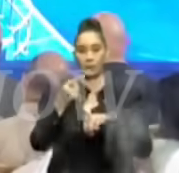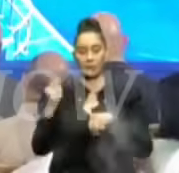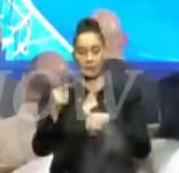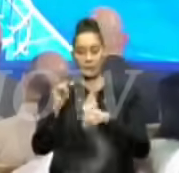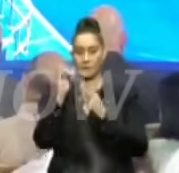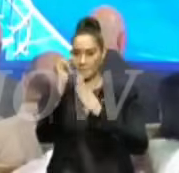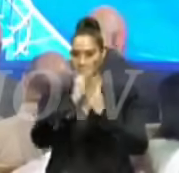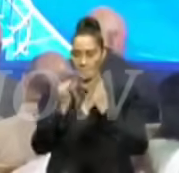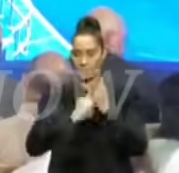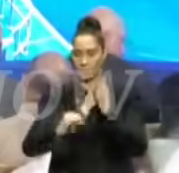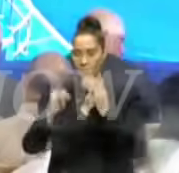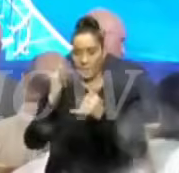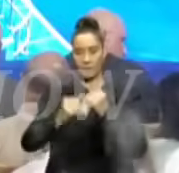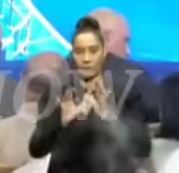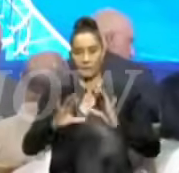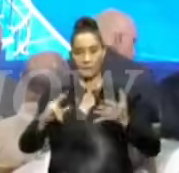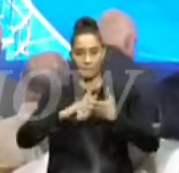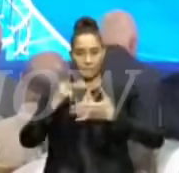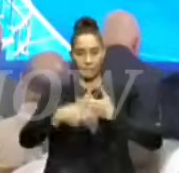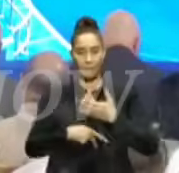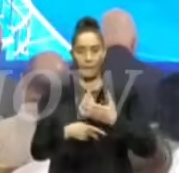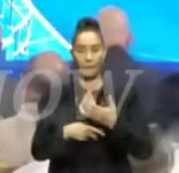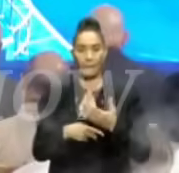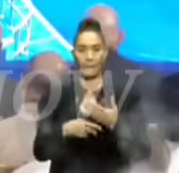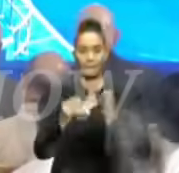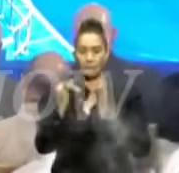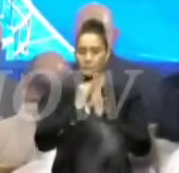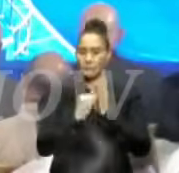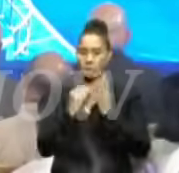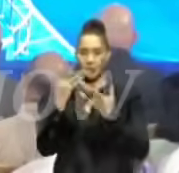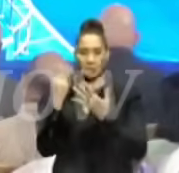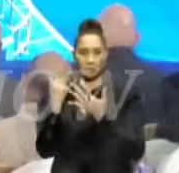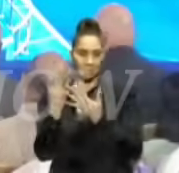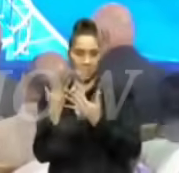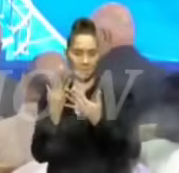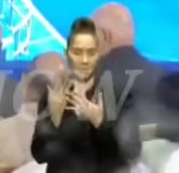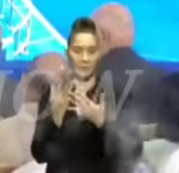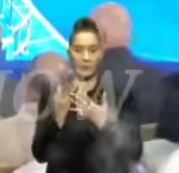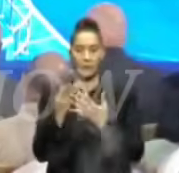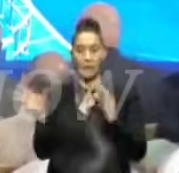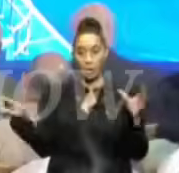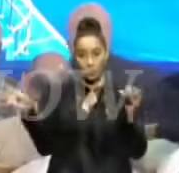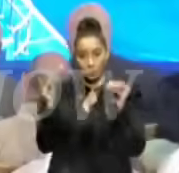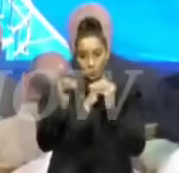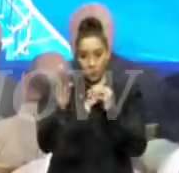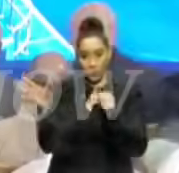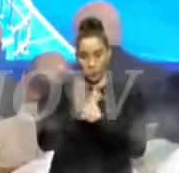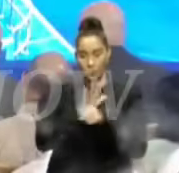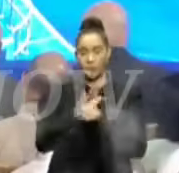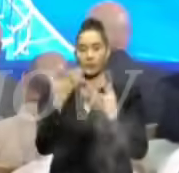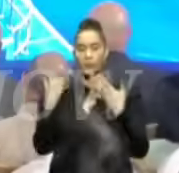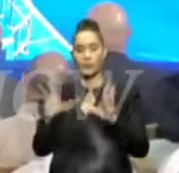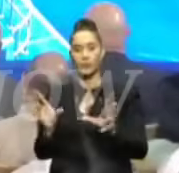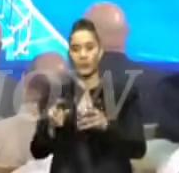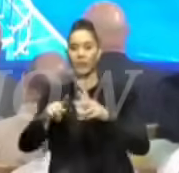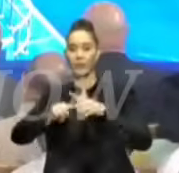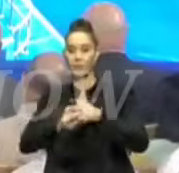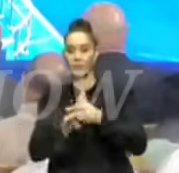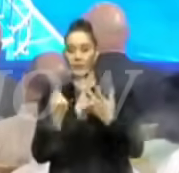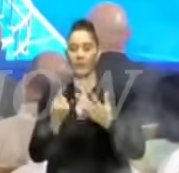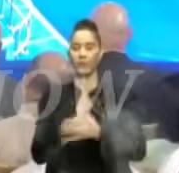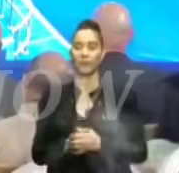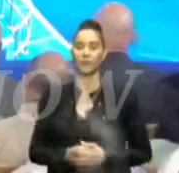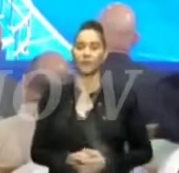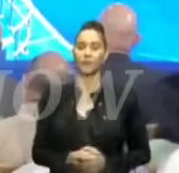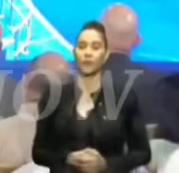diseño definitivo de ese proyecto tenemos un prediseño con ese proyecto definitivo ya podremos licitar